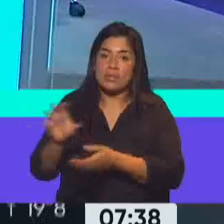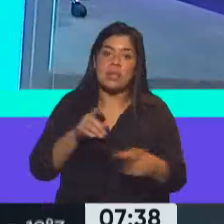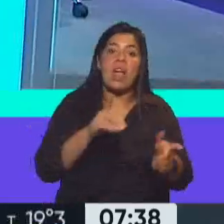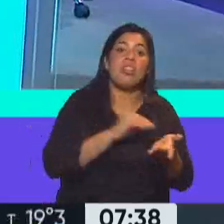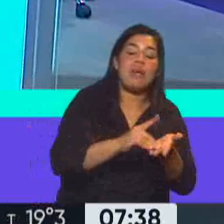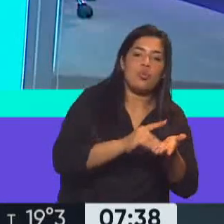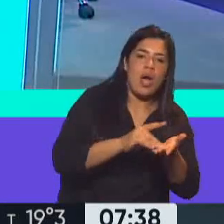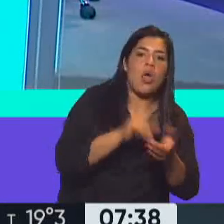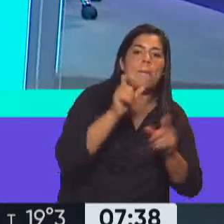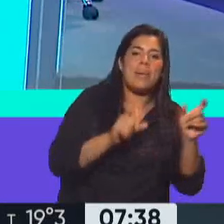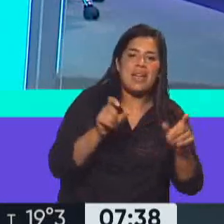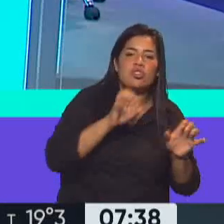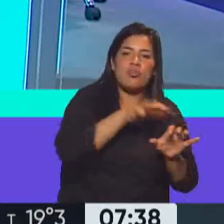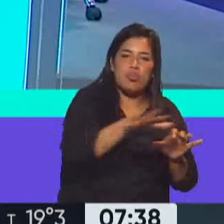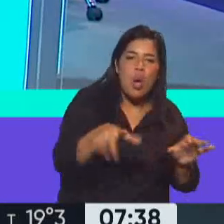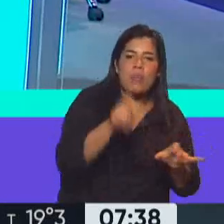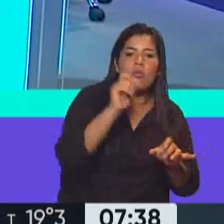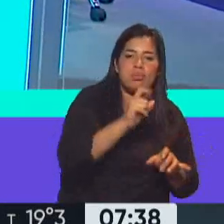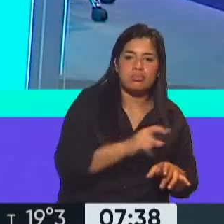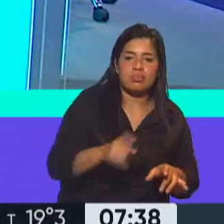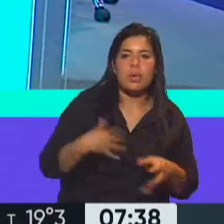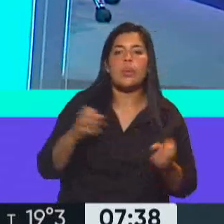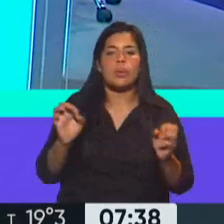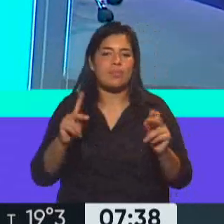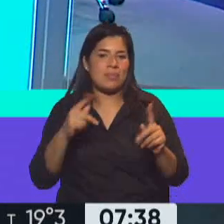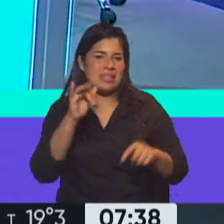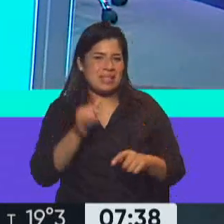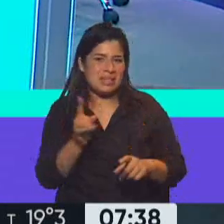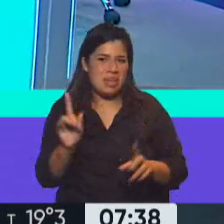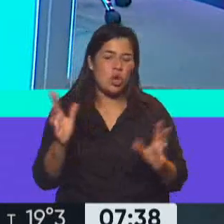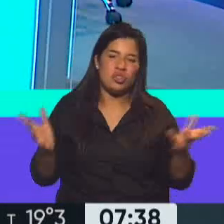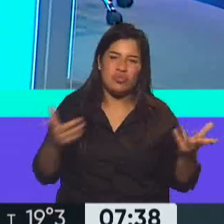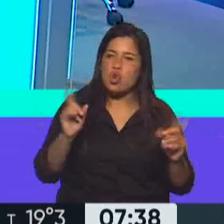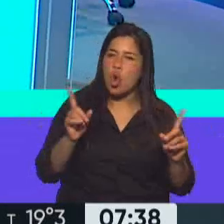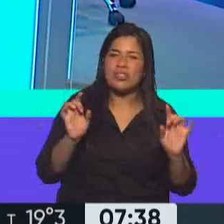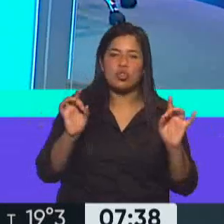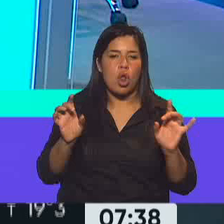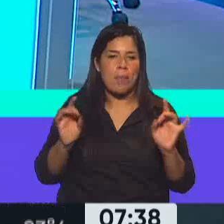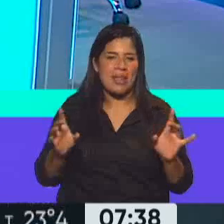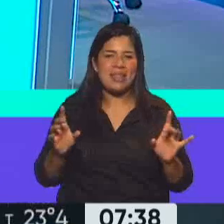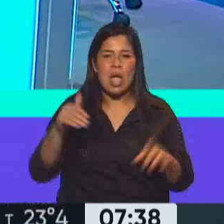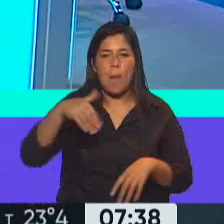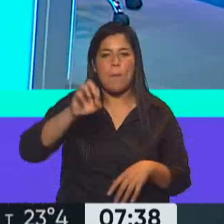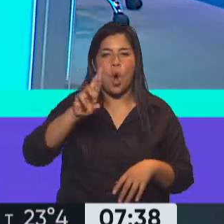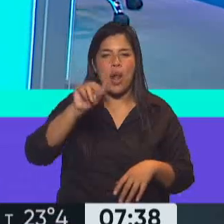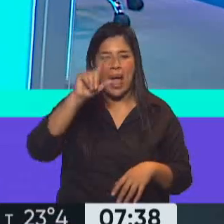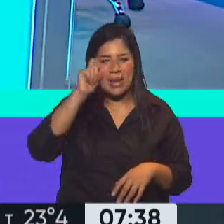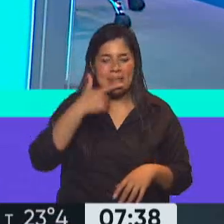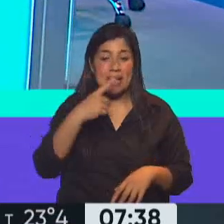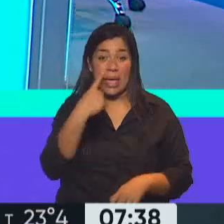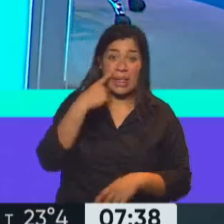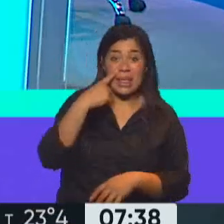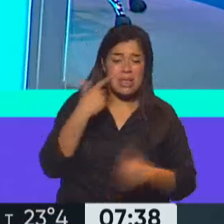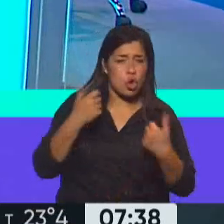es cierto que sigue habiendo ruido en Juntos por el Cambio, no solamente Gerardo Morales, pasa también con los intendentes, que obviamente observan cómo los